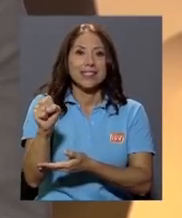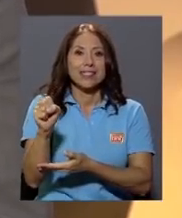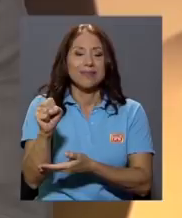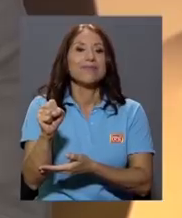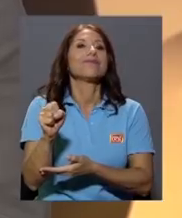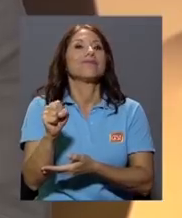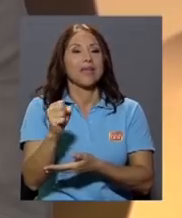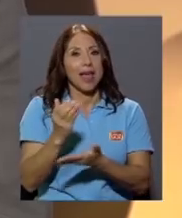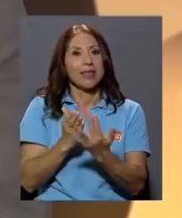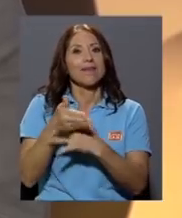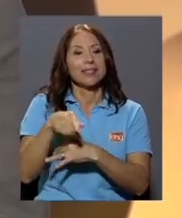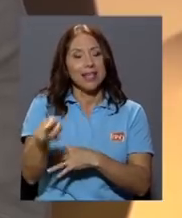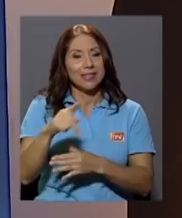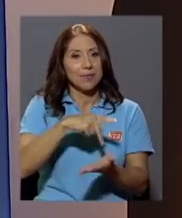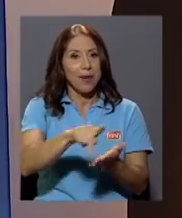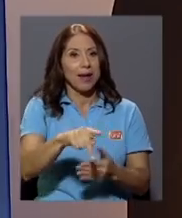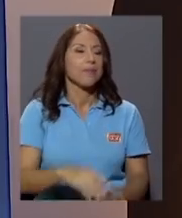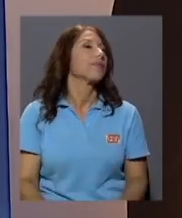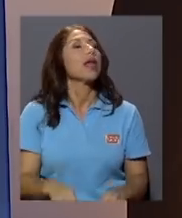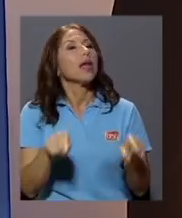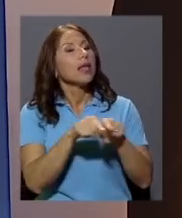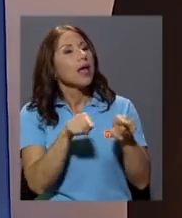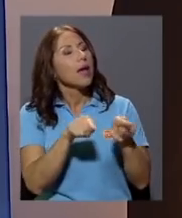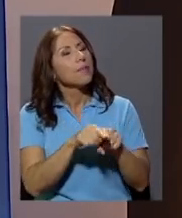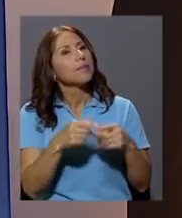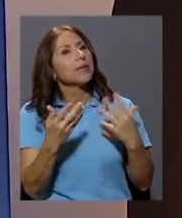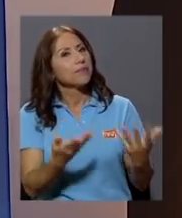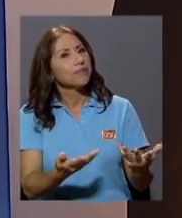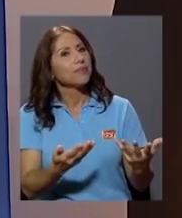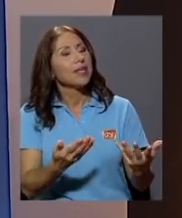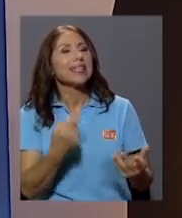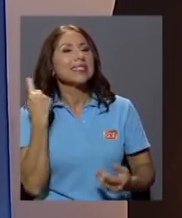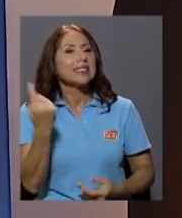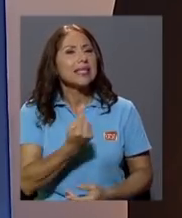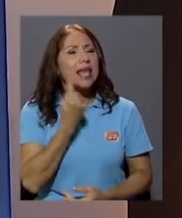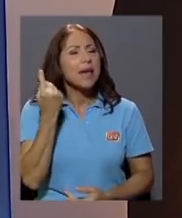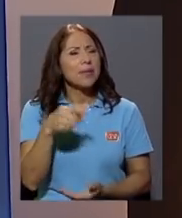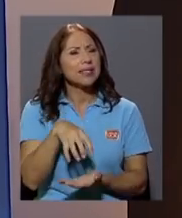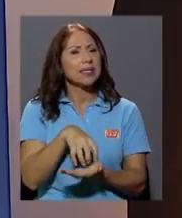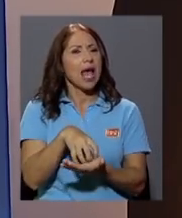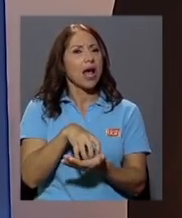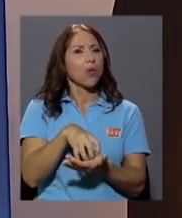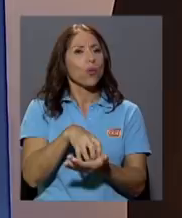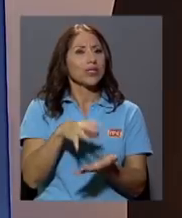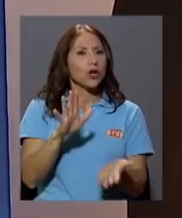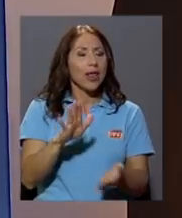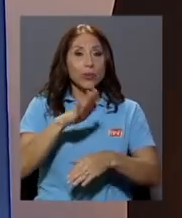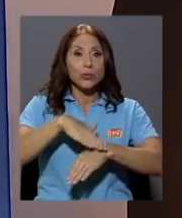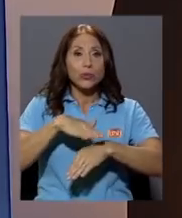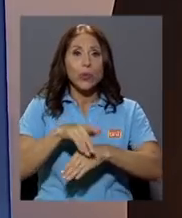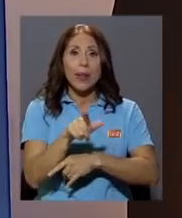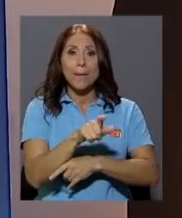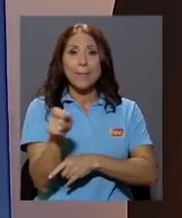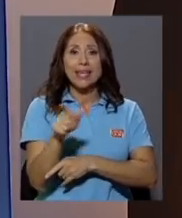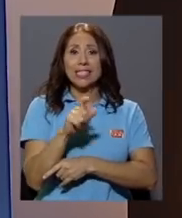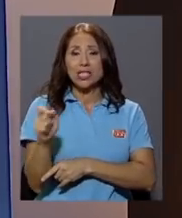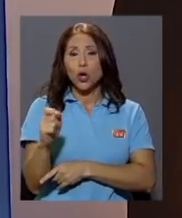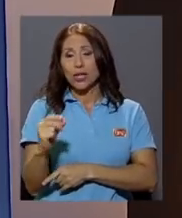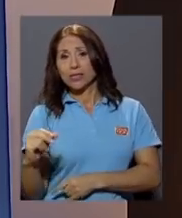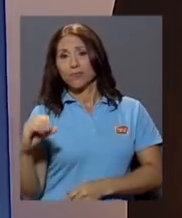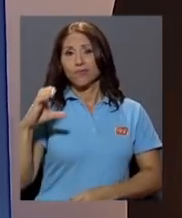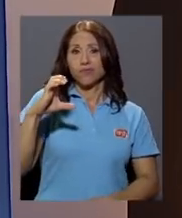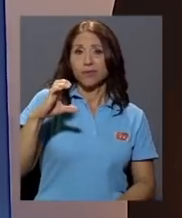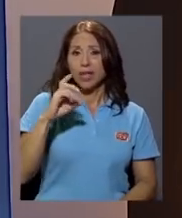El FEST, correcto. El otro escenario es que siempre se ha cuestionado el tema de las pensiones de lujo que